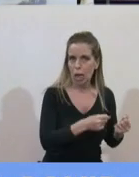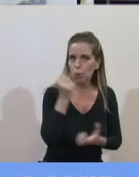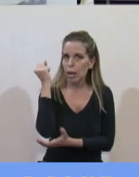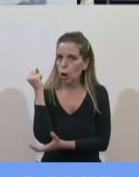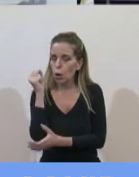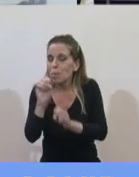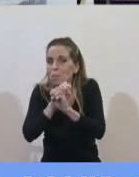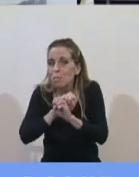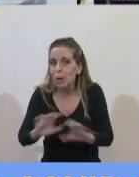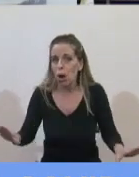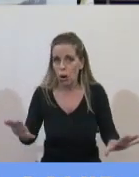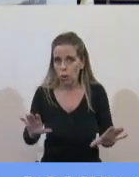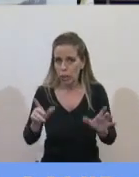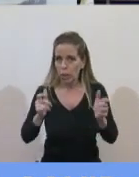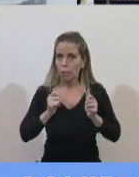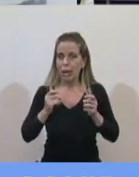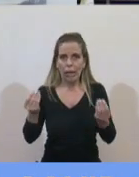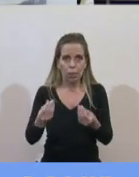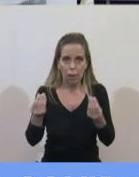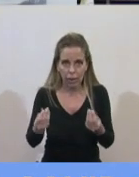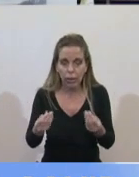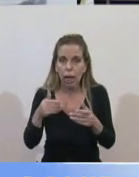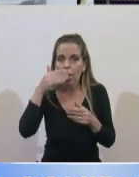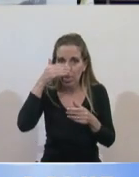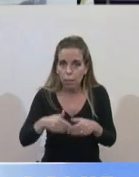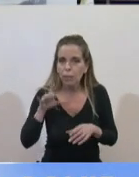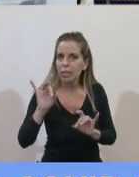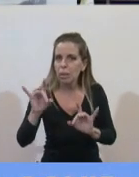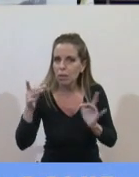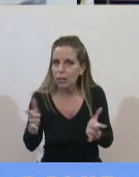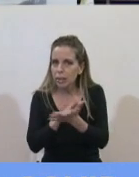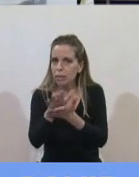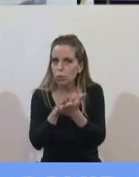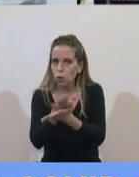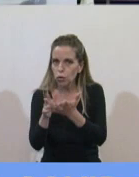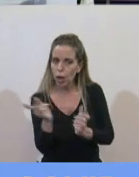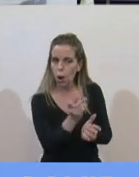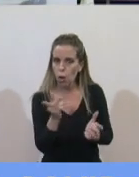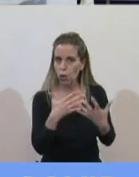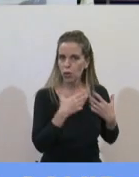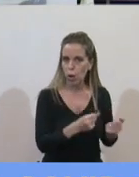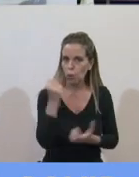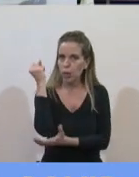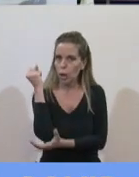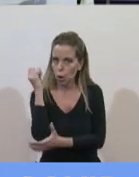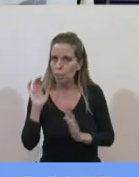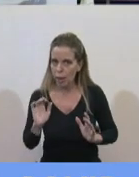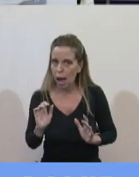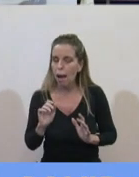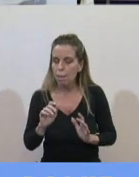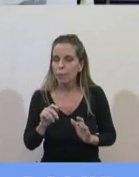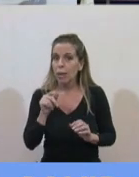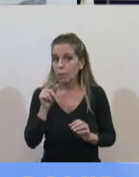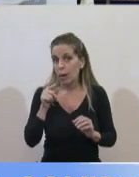impacto que se tenga y va a ser inclusive mucho más difícil de contener lo que está pasando y eso vale